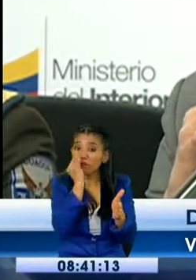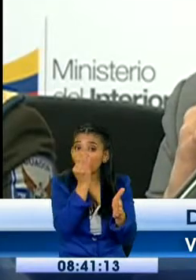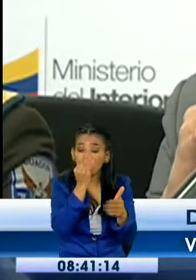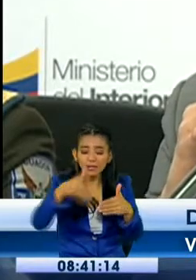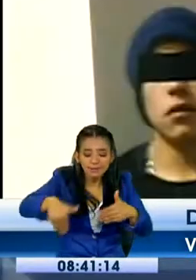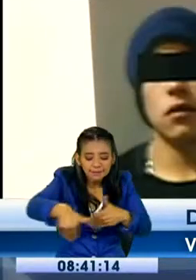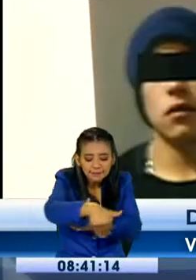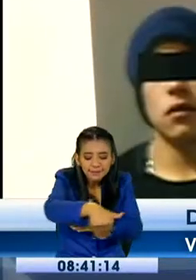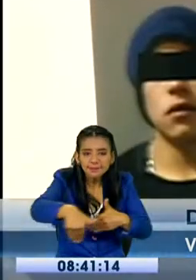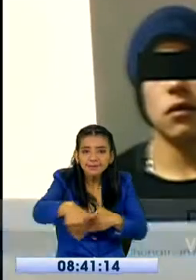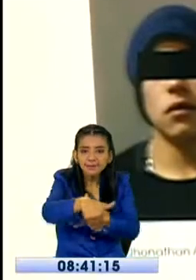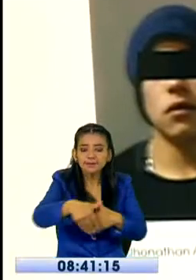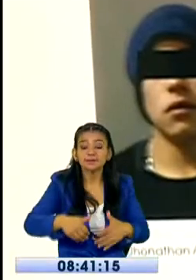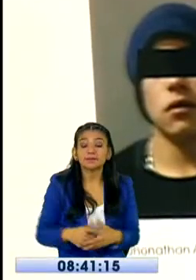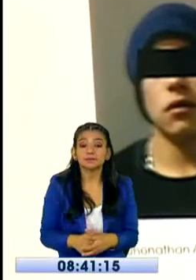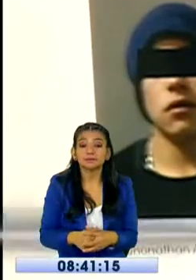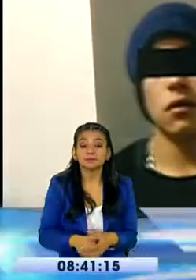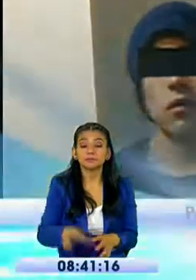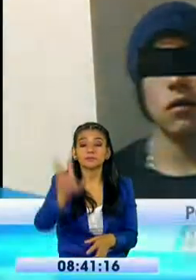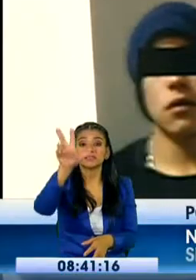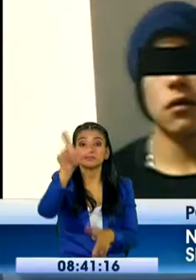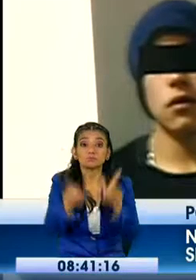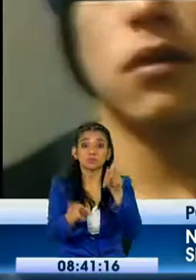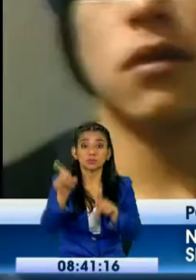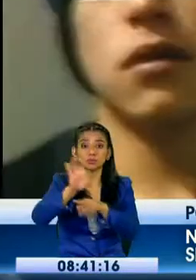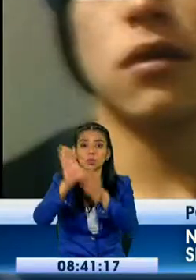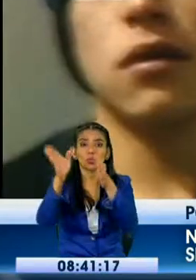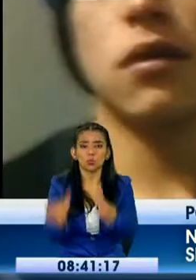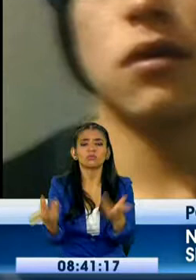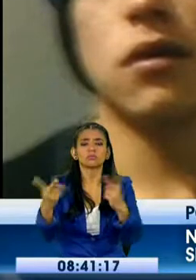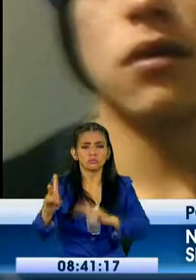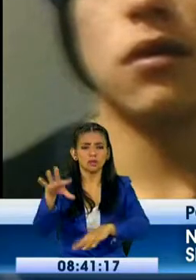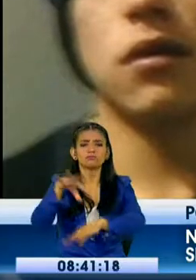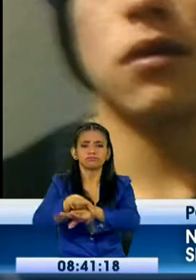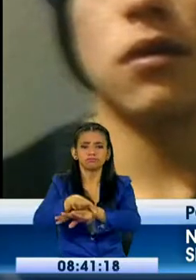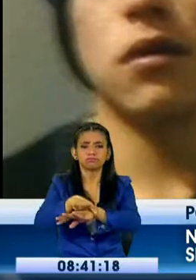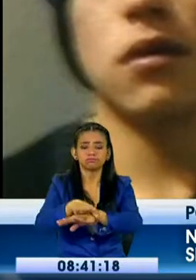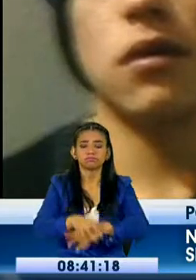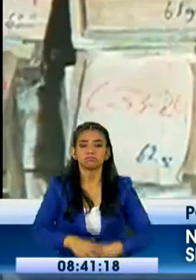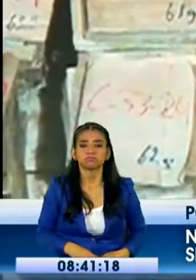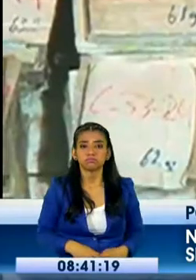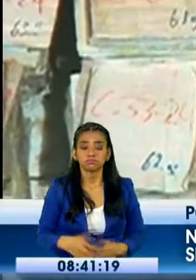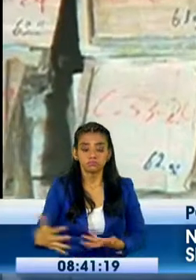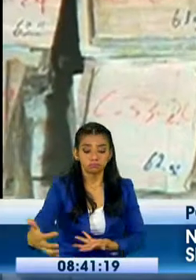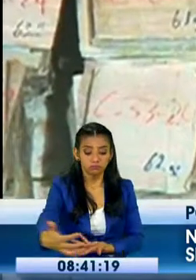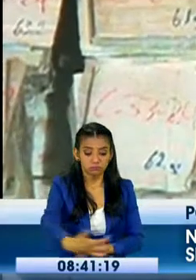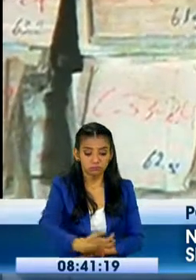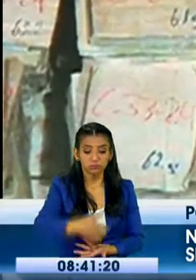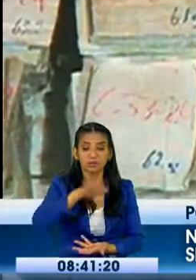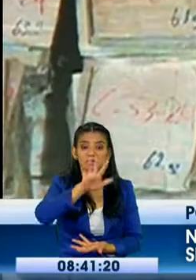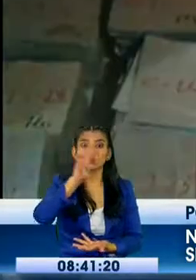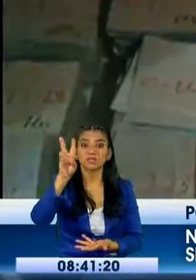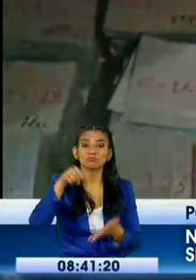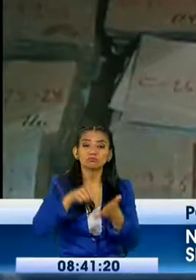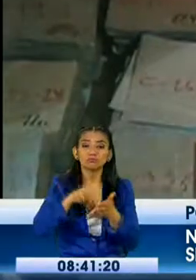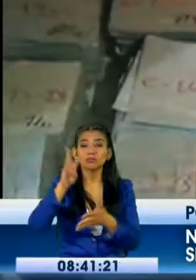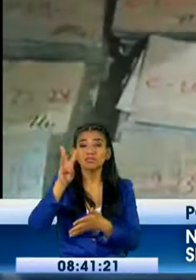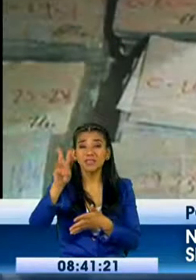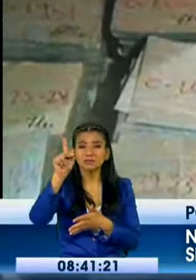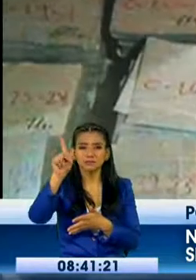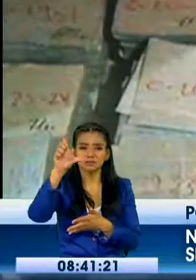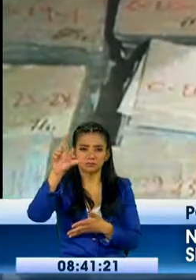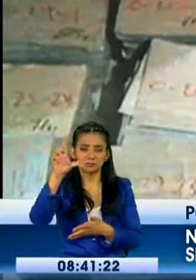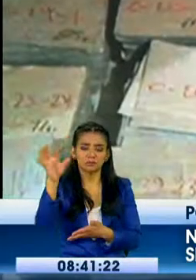en láminas. Tres personas de nacionalidad ecuatoriana fueron detenidas y se decomisó 56.6 kilogramos de